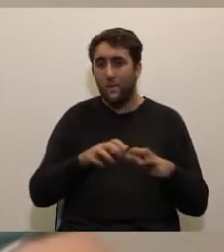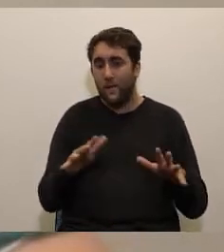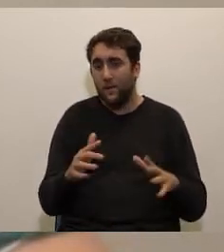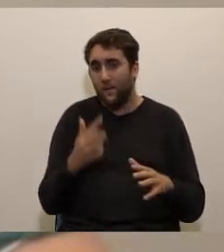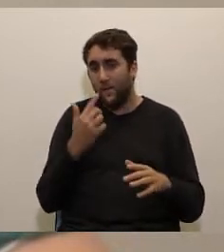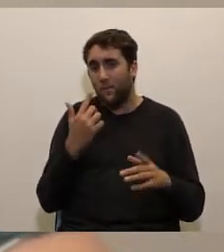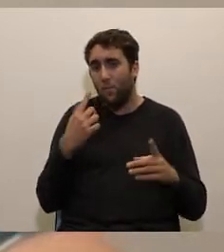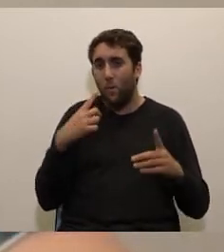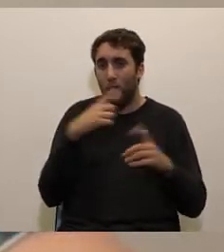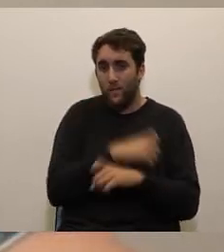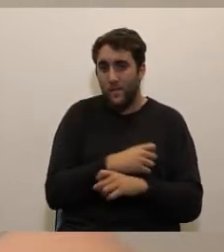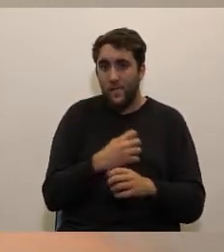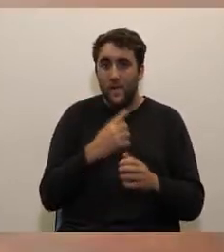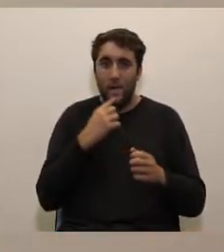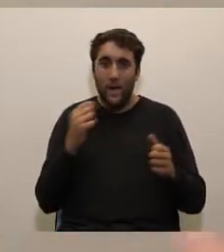plantear